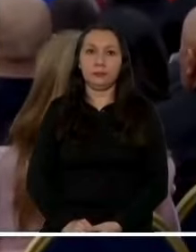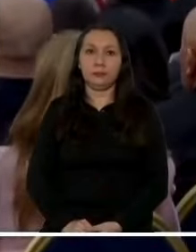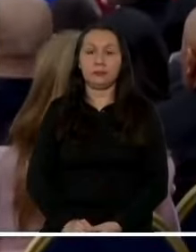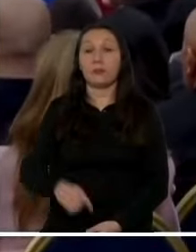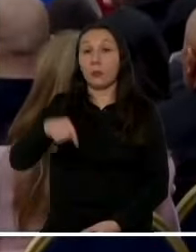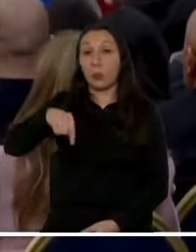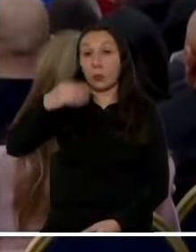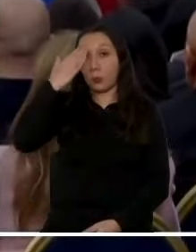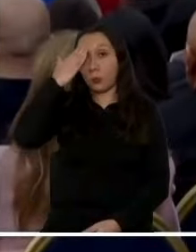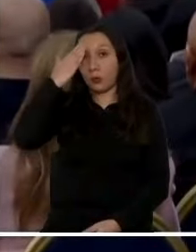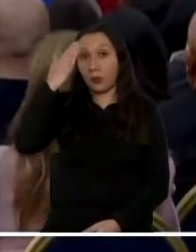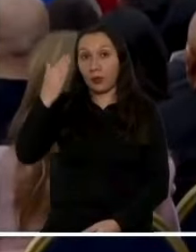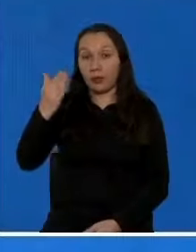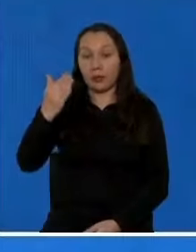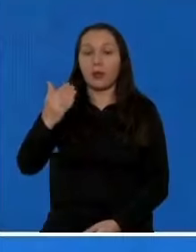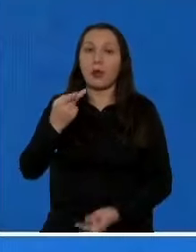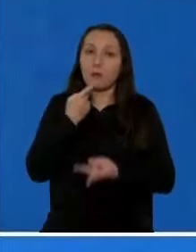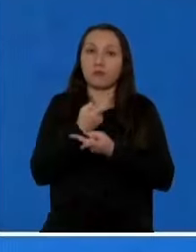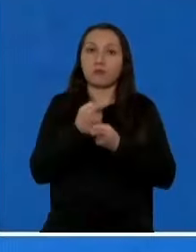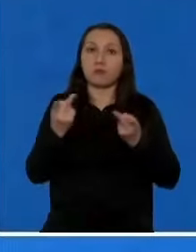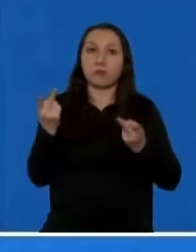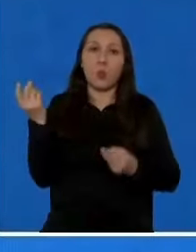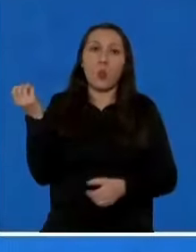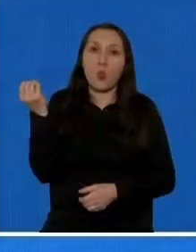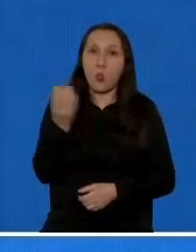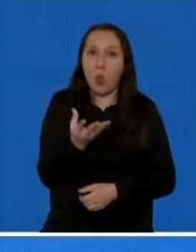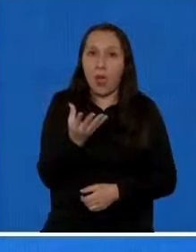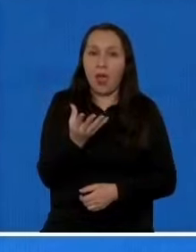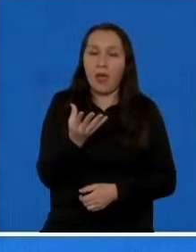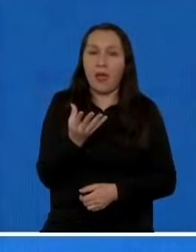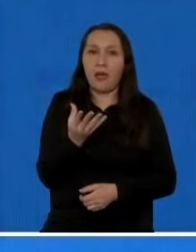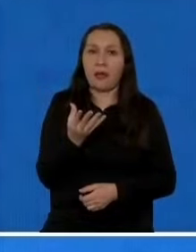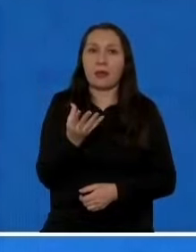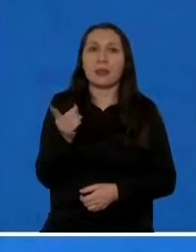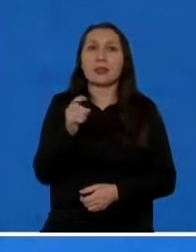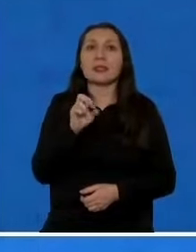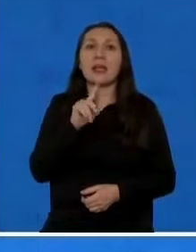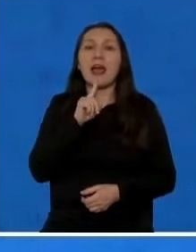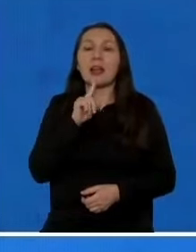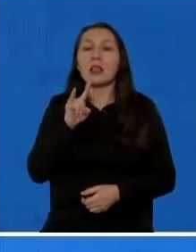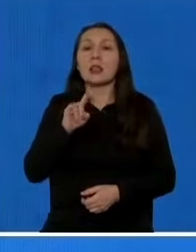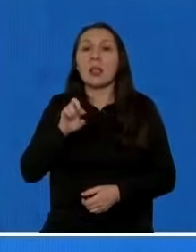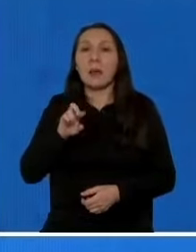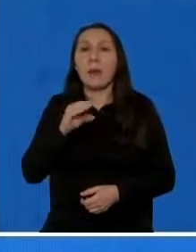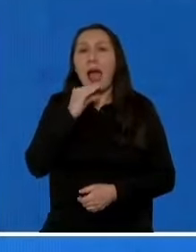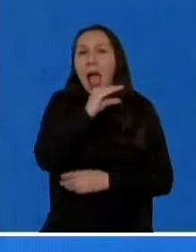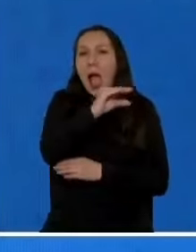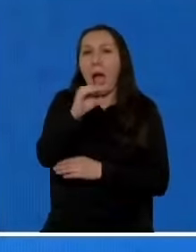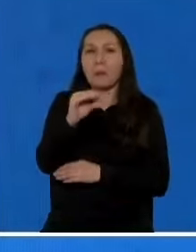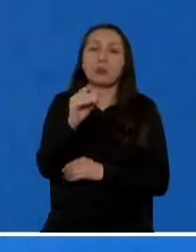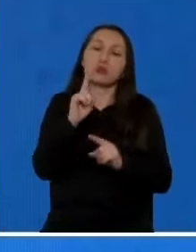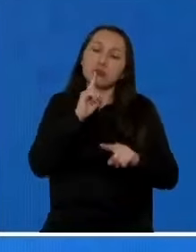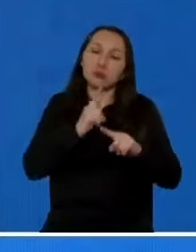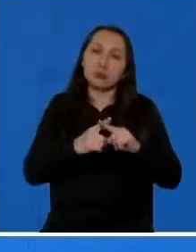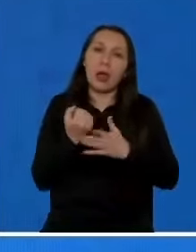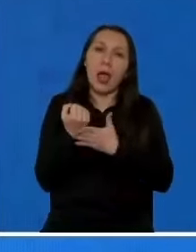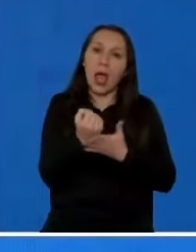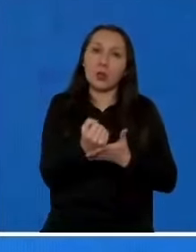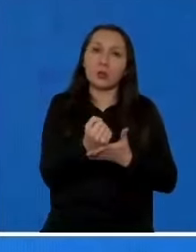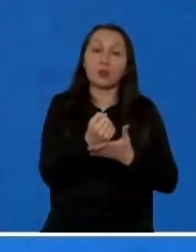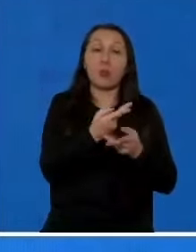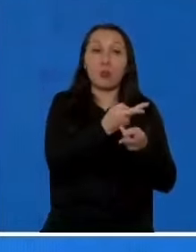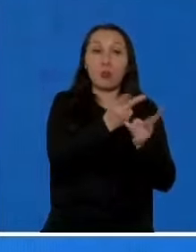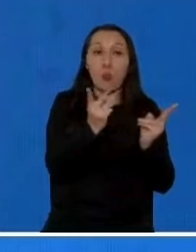hoy día de anunciar la creación del Startup Campus, que busca ser un espacio de colaboración entre el